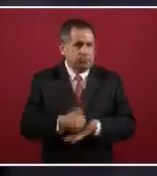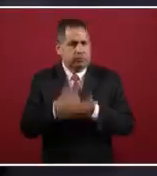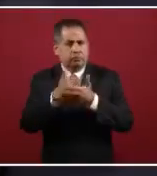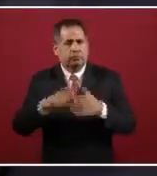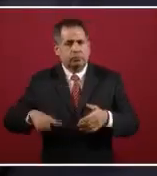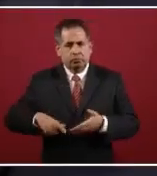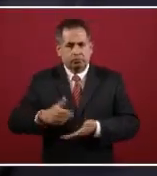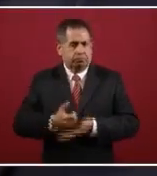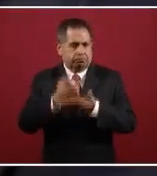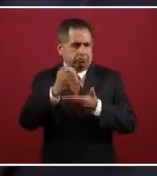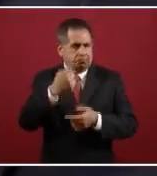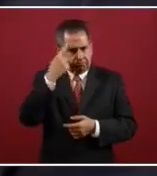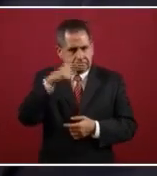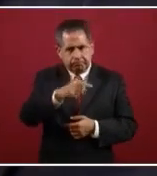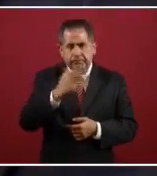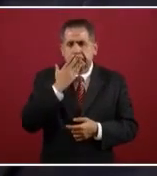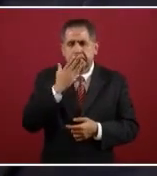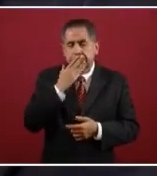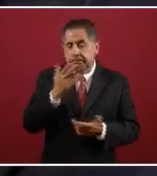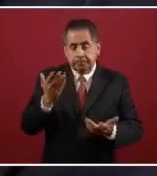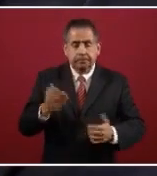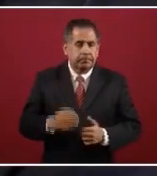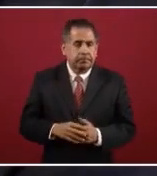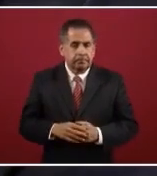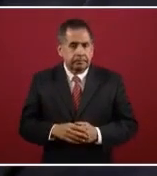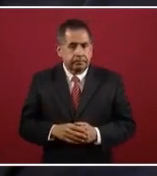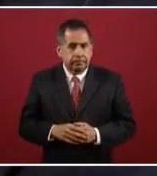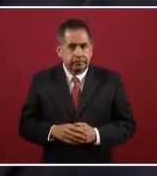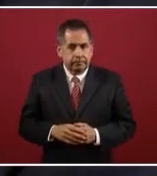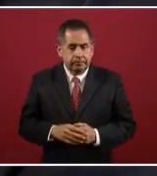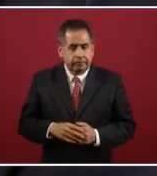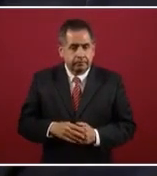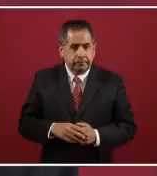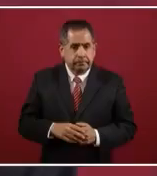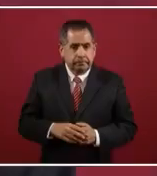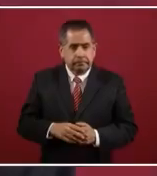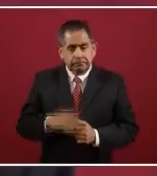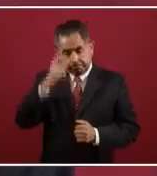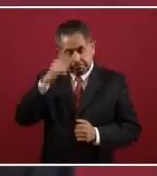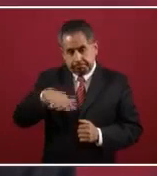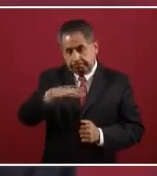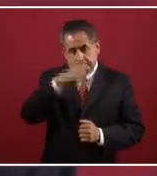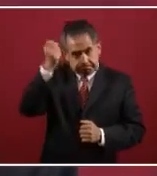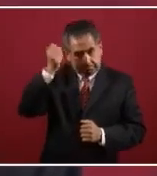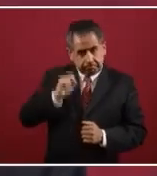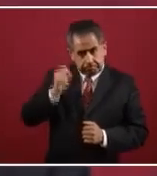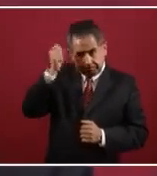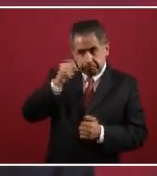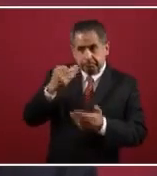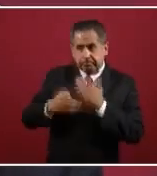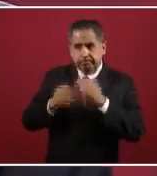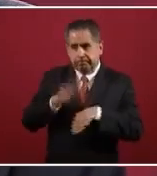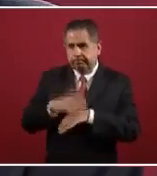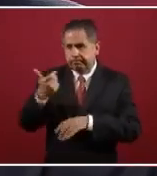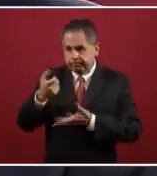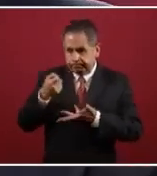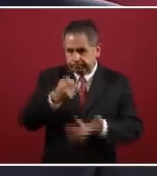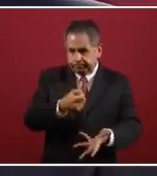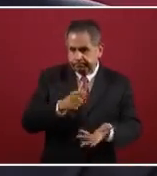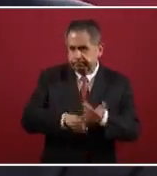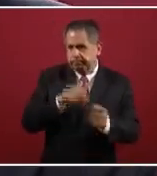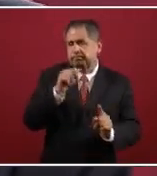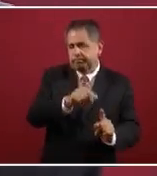gobierno del estado, porque hacen falta fondos